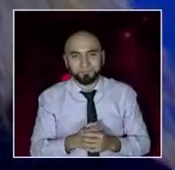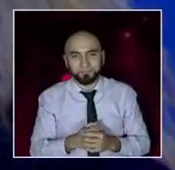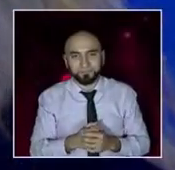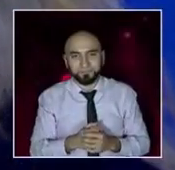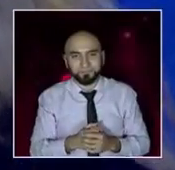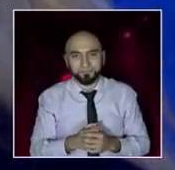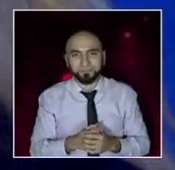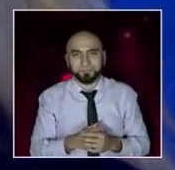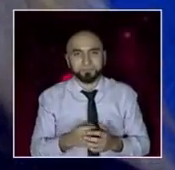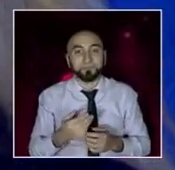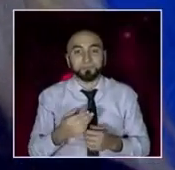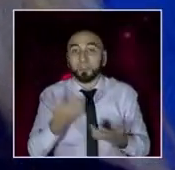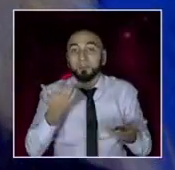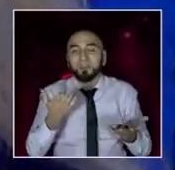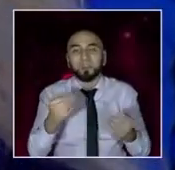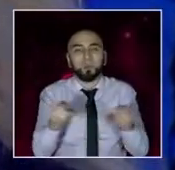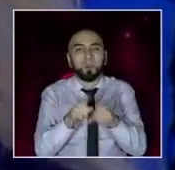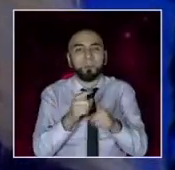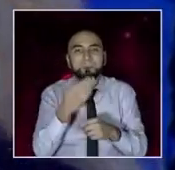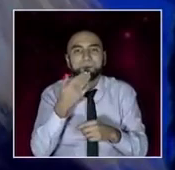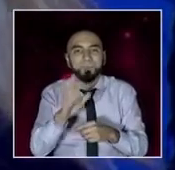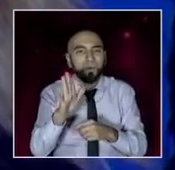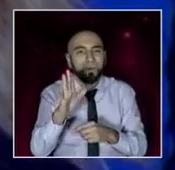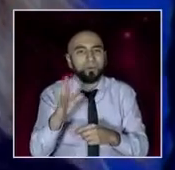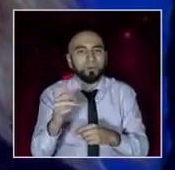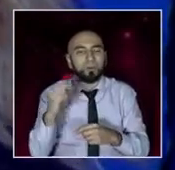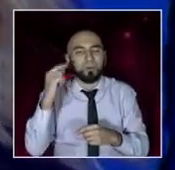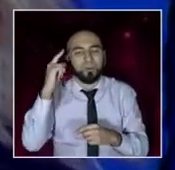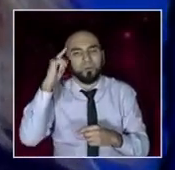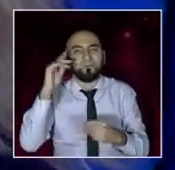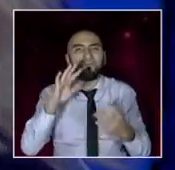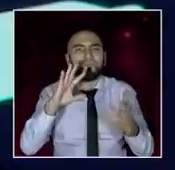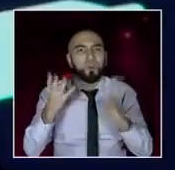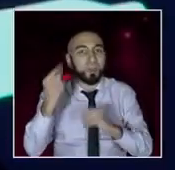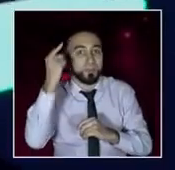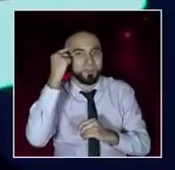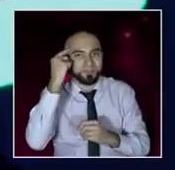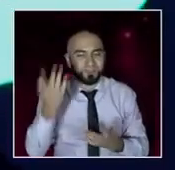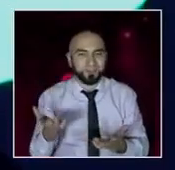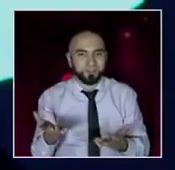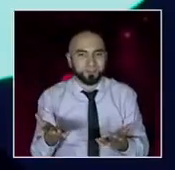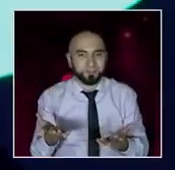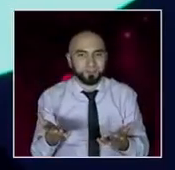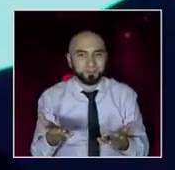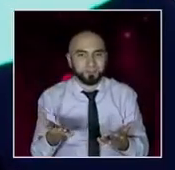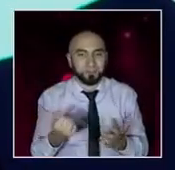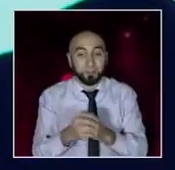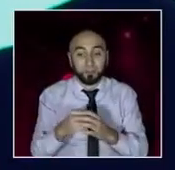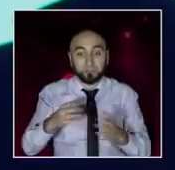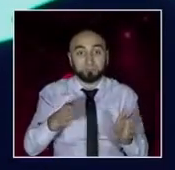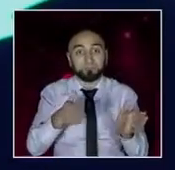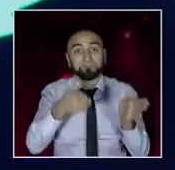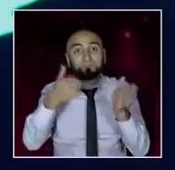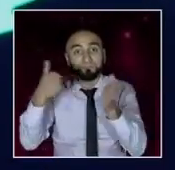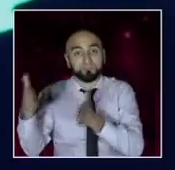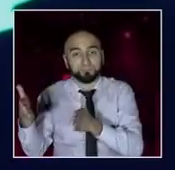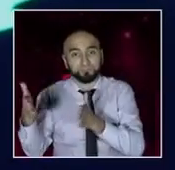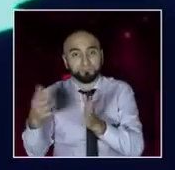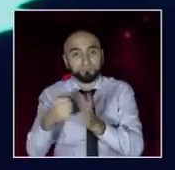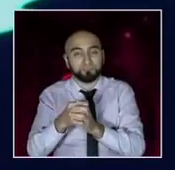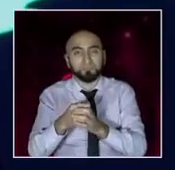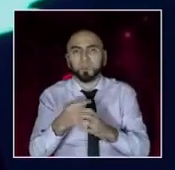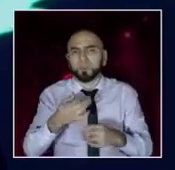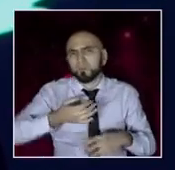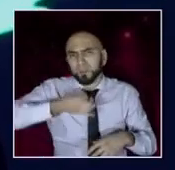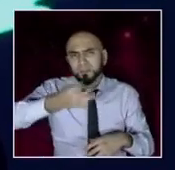La mejor suposición de las señales sensoriales. La segunda parte de esta charla, voy a decirles